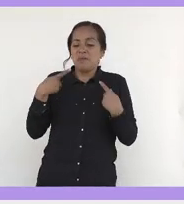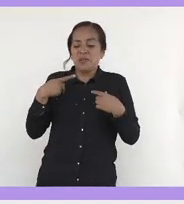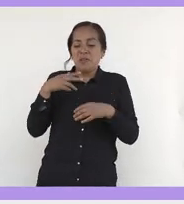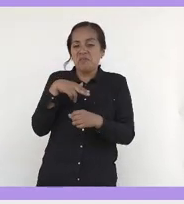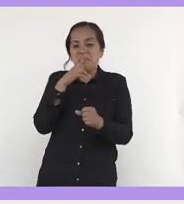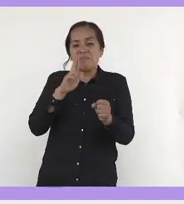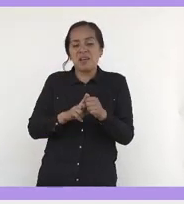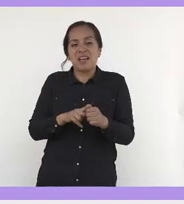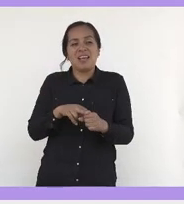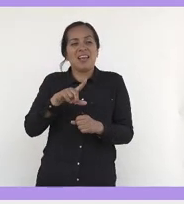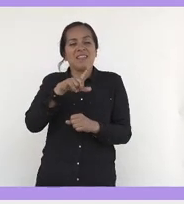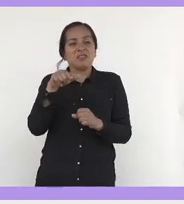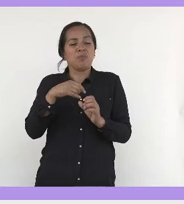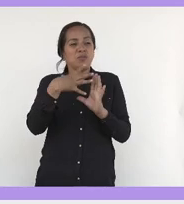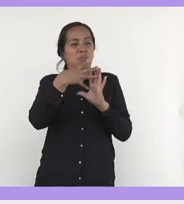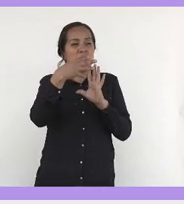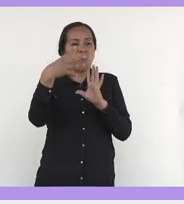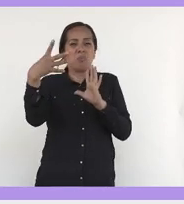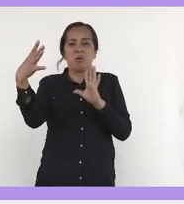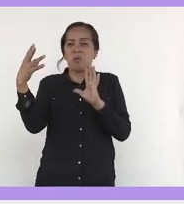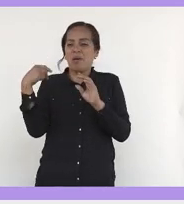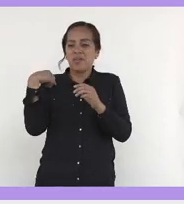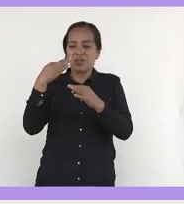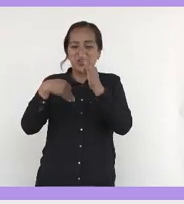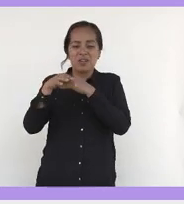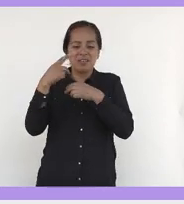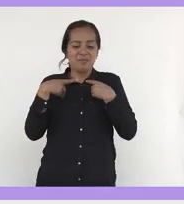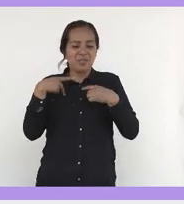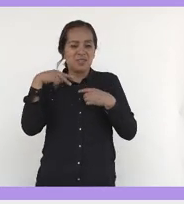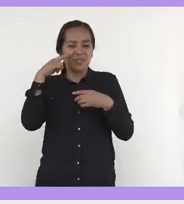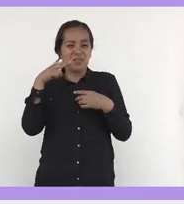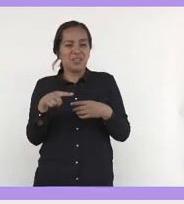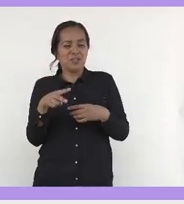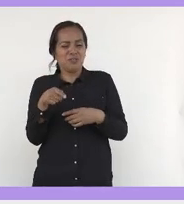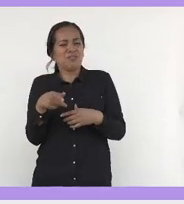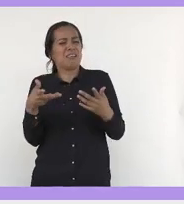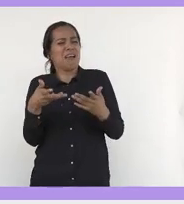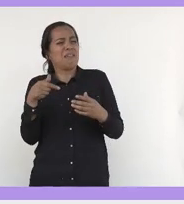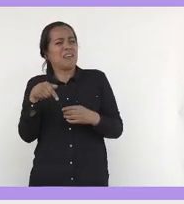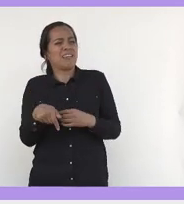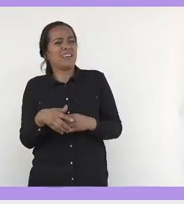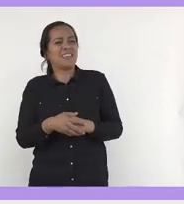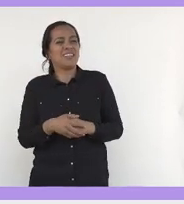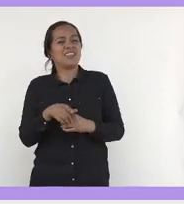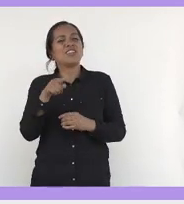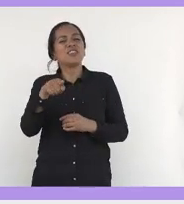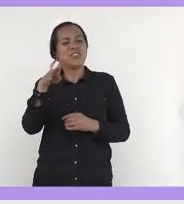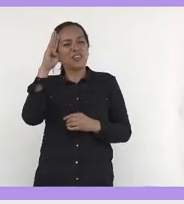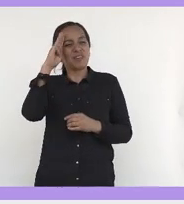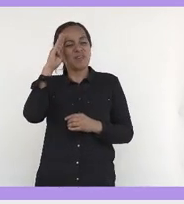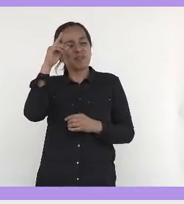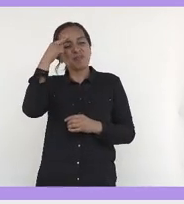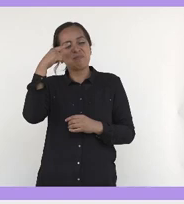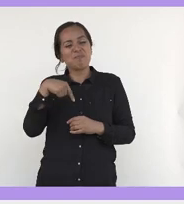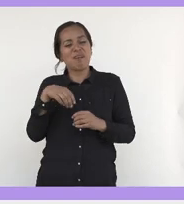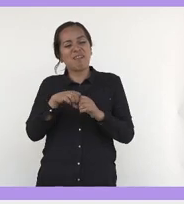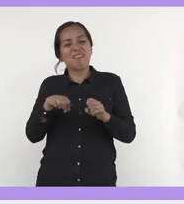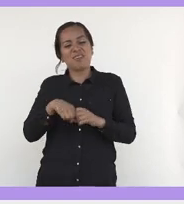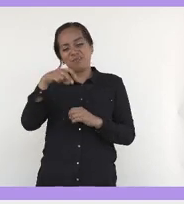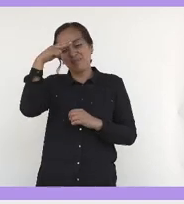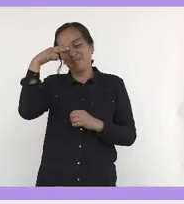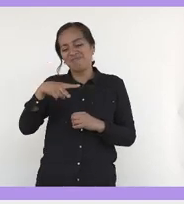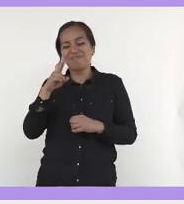sé se viralizó Hoy era como estaba yo en los maestros Y yo qué hago que así de qué sugieres para mejorar las elecciones